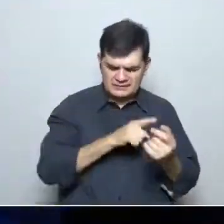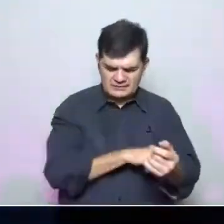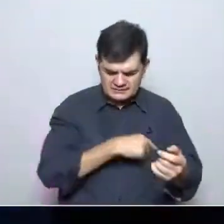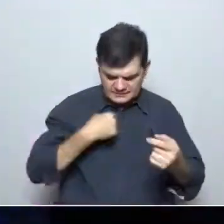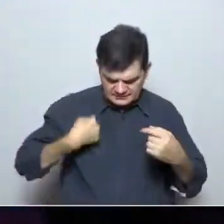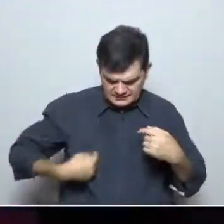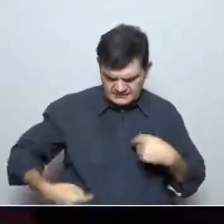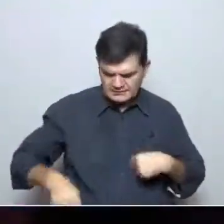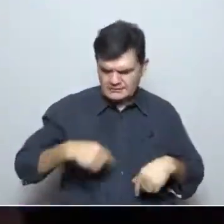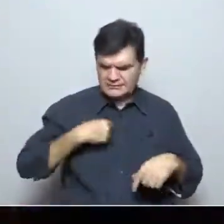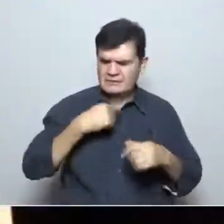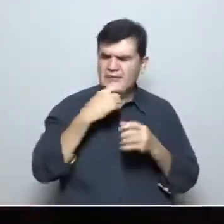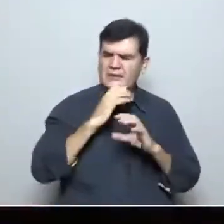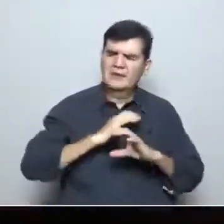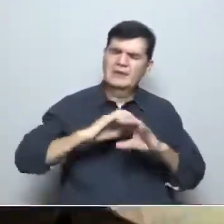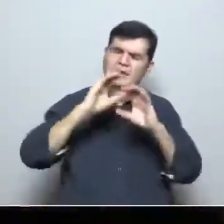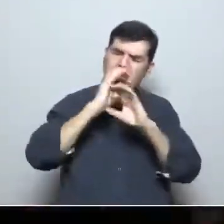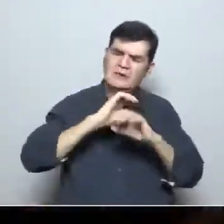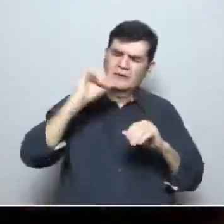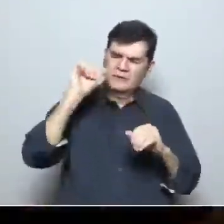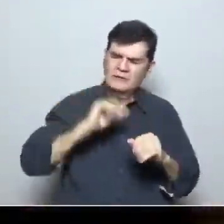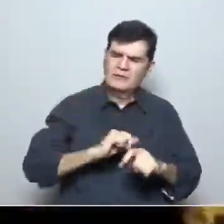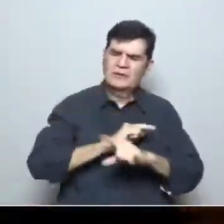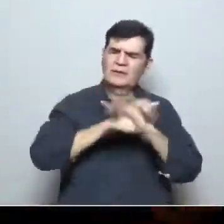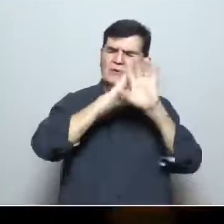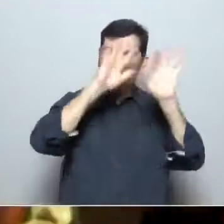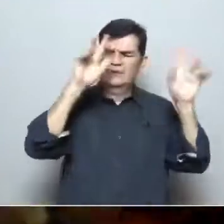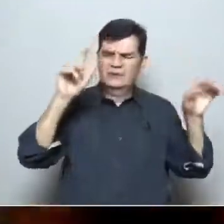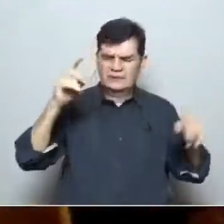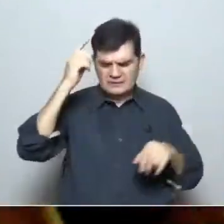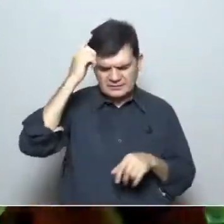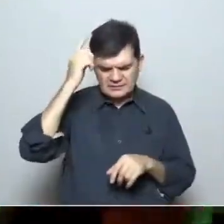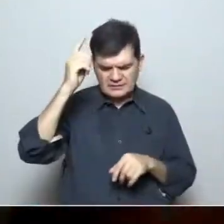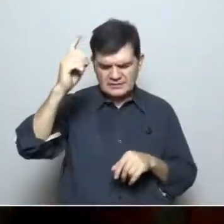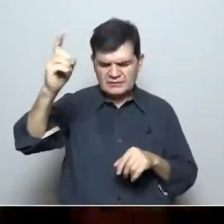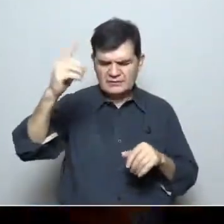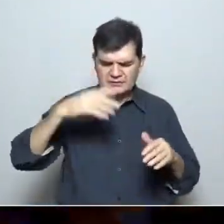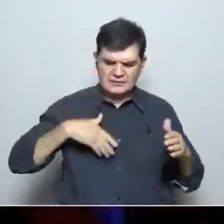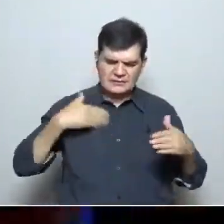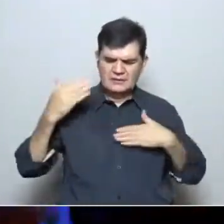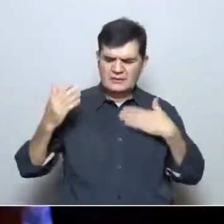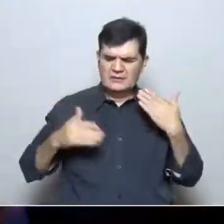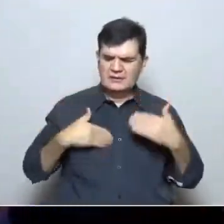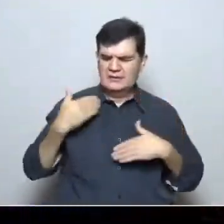ser. Cantamos en tu gloria, Dios, el gozo.